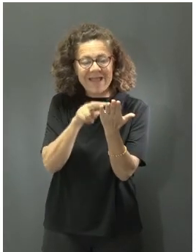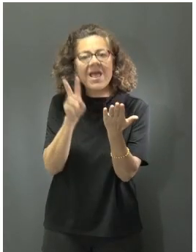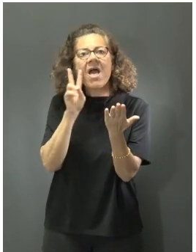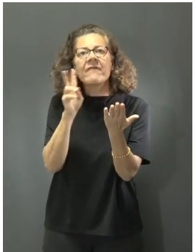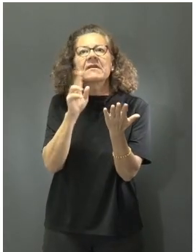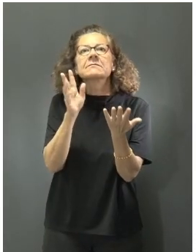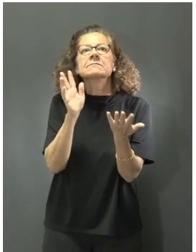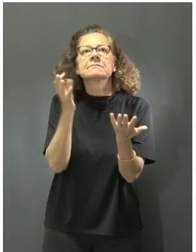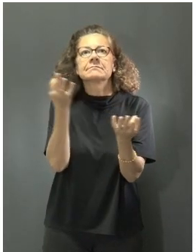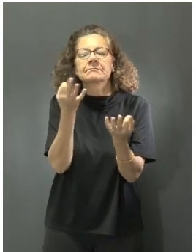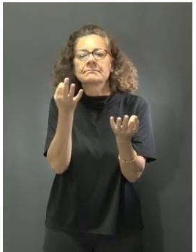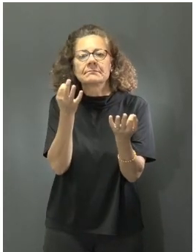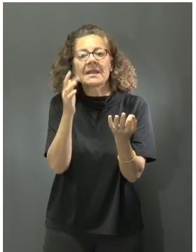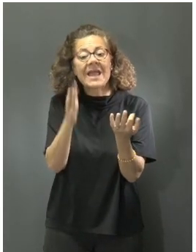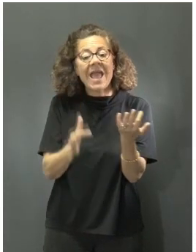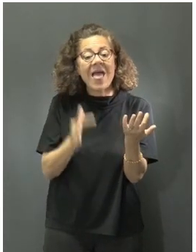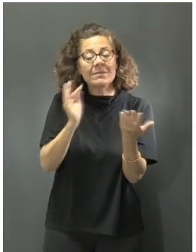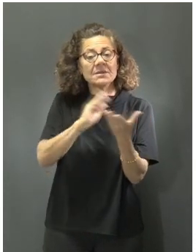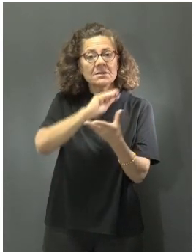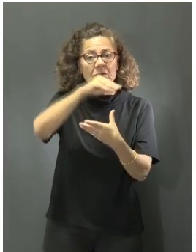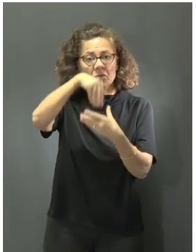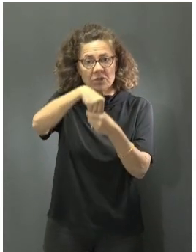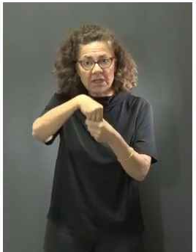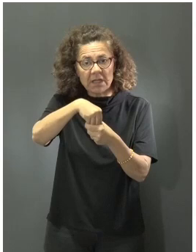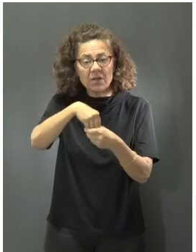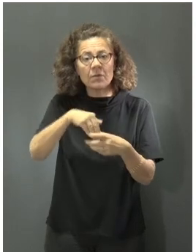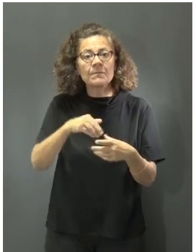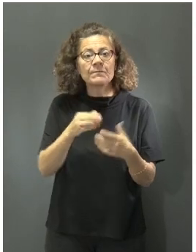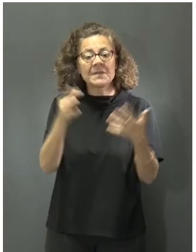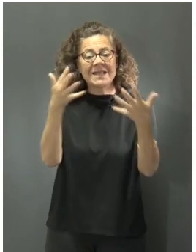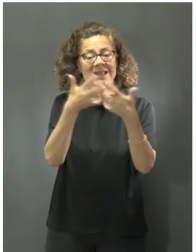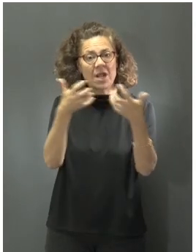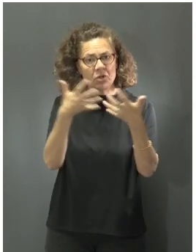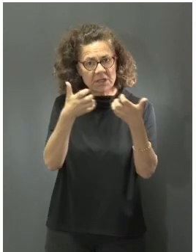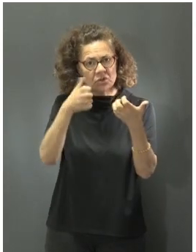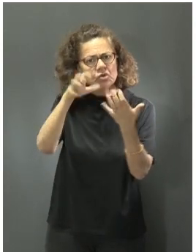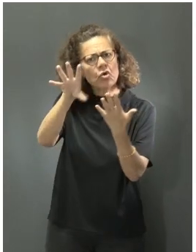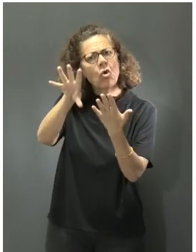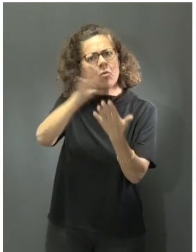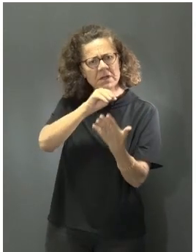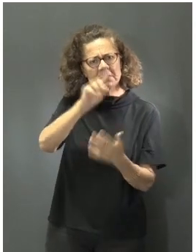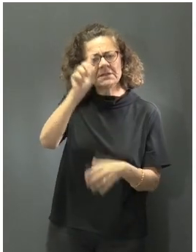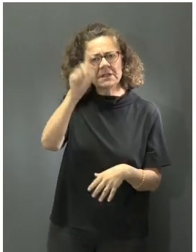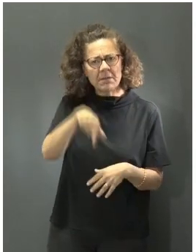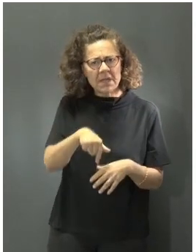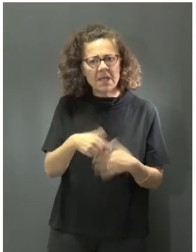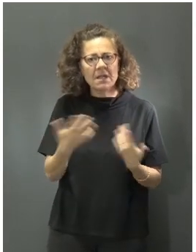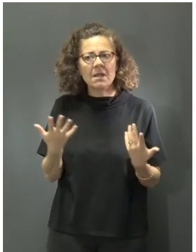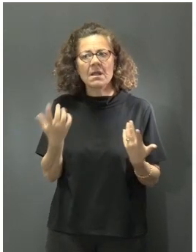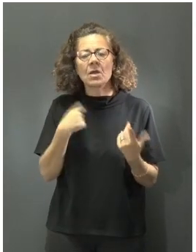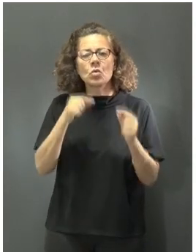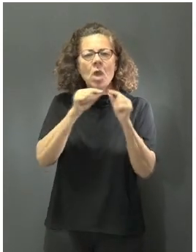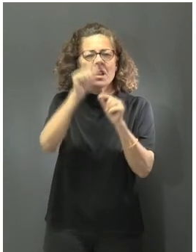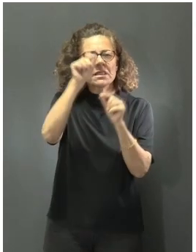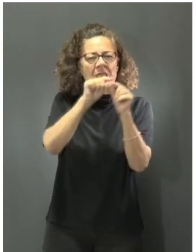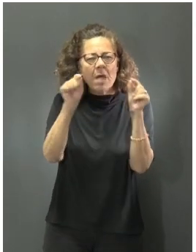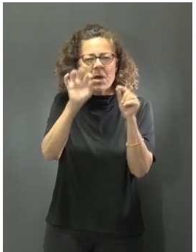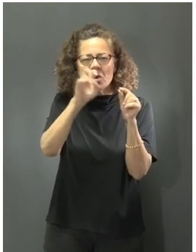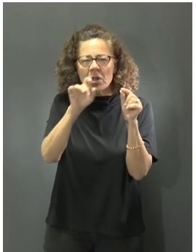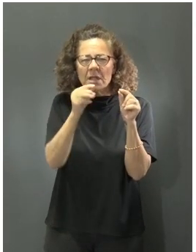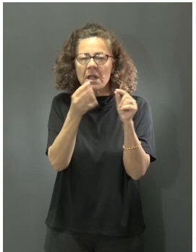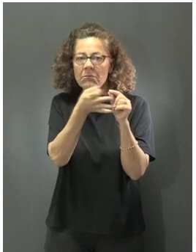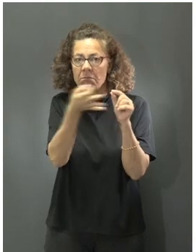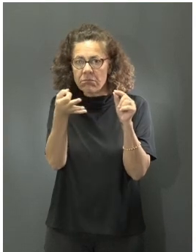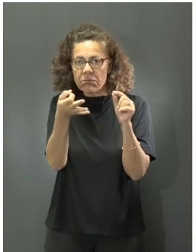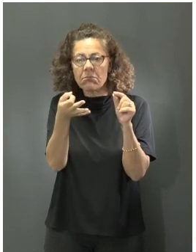están poniendo, además de que el contenido de los textos sea comprensible también, tenga un tamaño de letra adecuado,